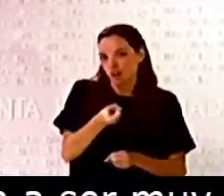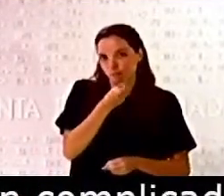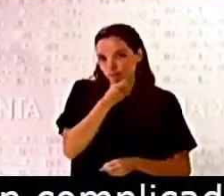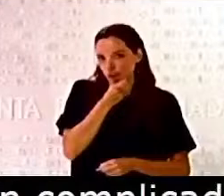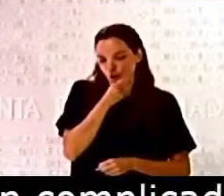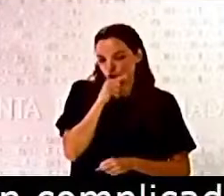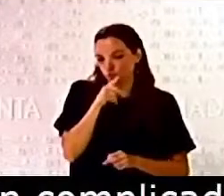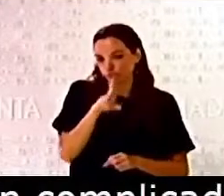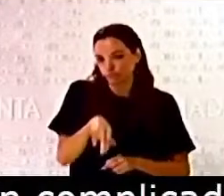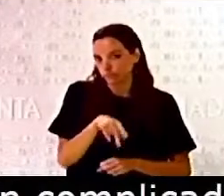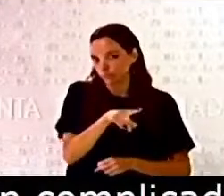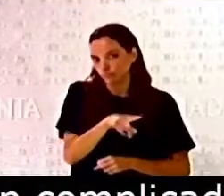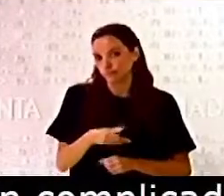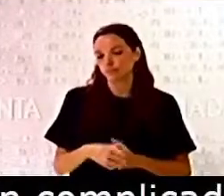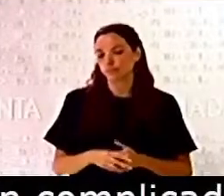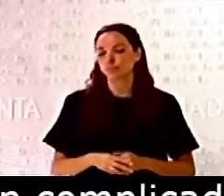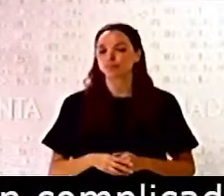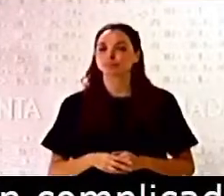el coronavirus.